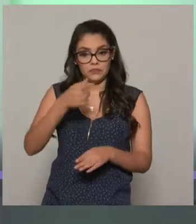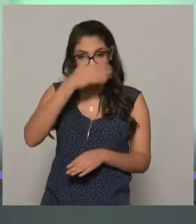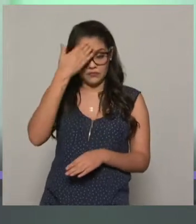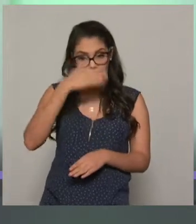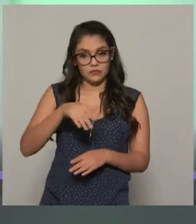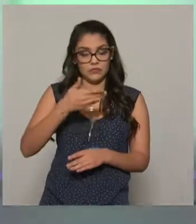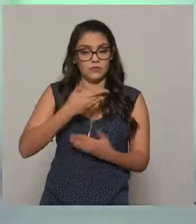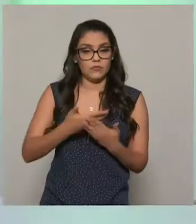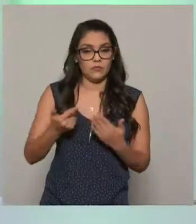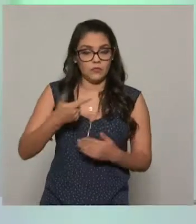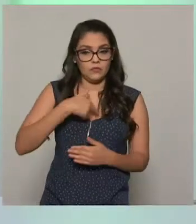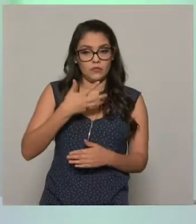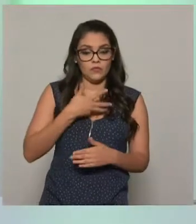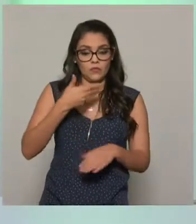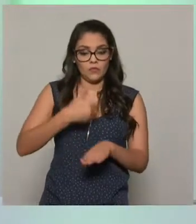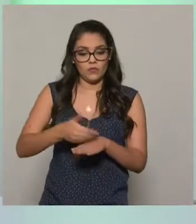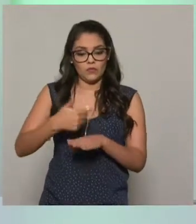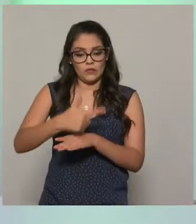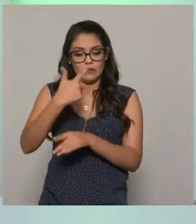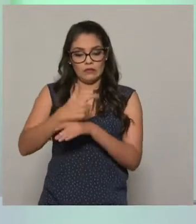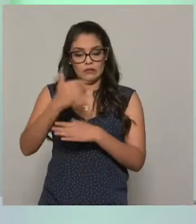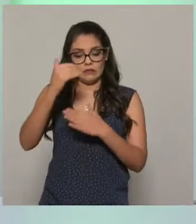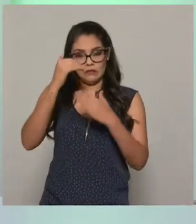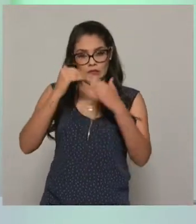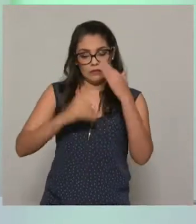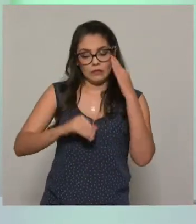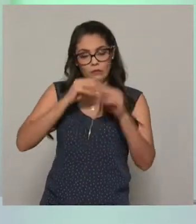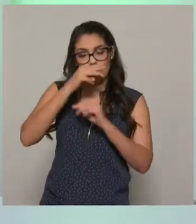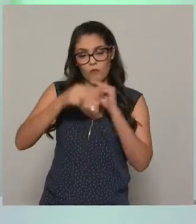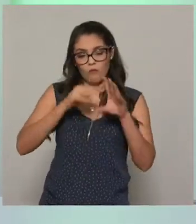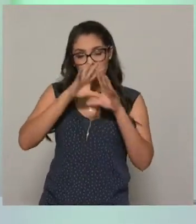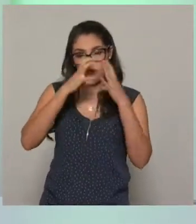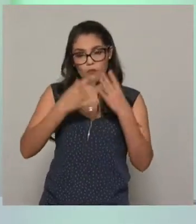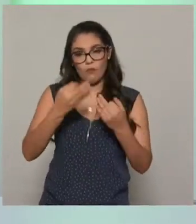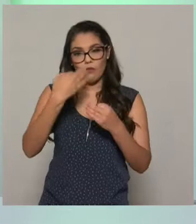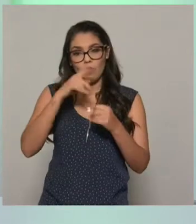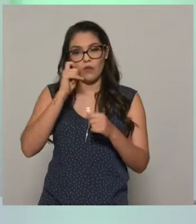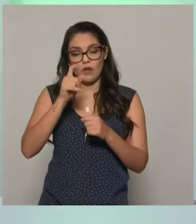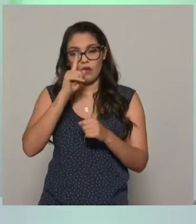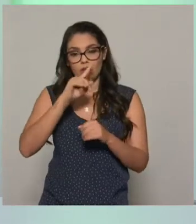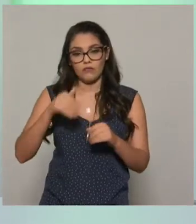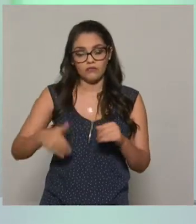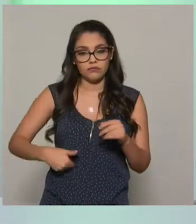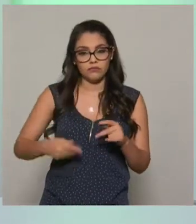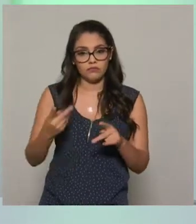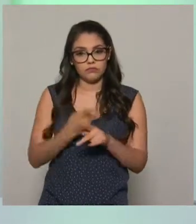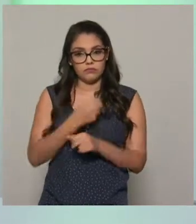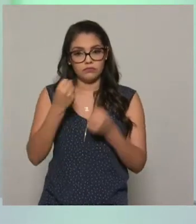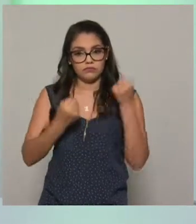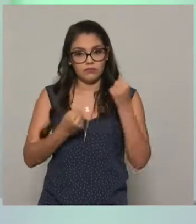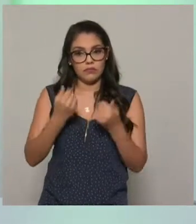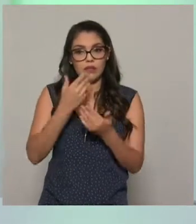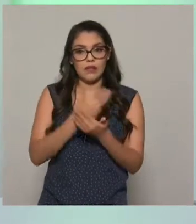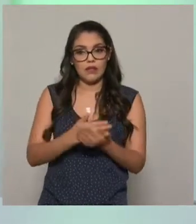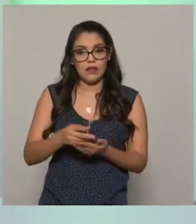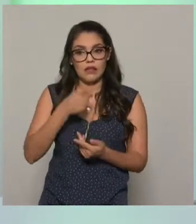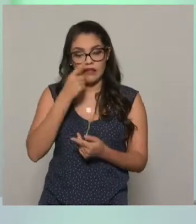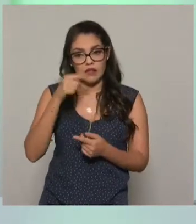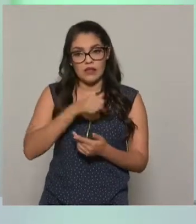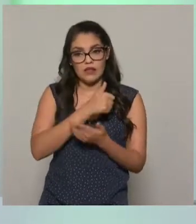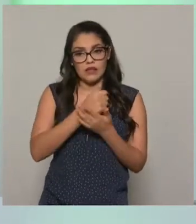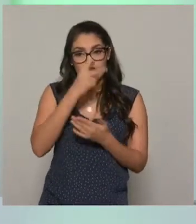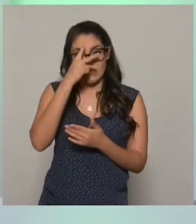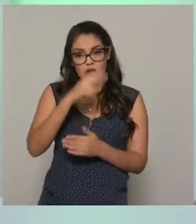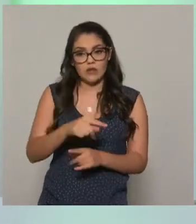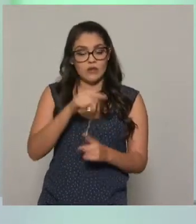ocupamos ya el 7º lugar a nivel mundial en incidentes viales y además estamos rankeados como la Ciudad de